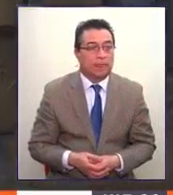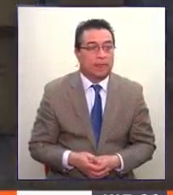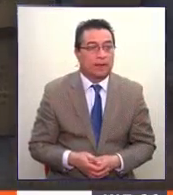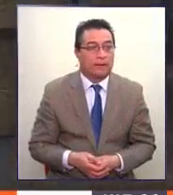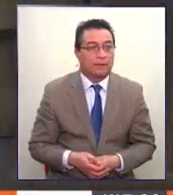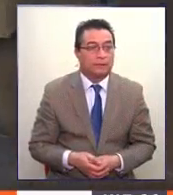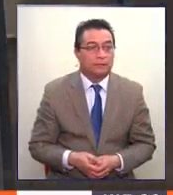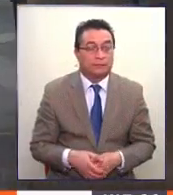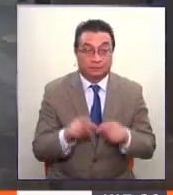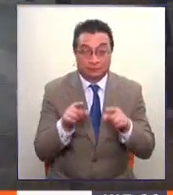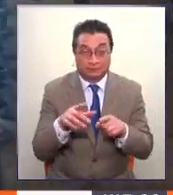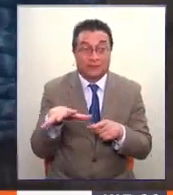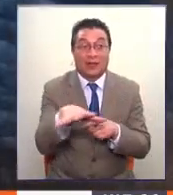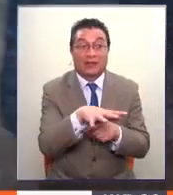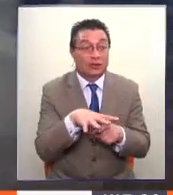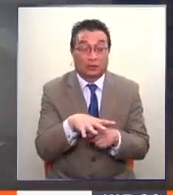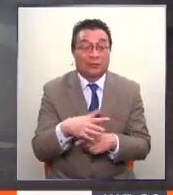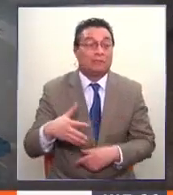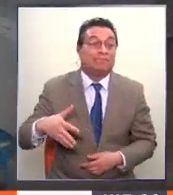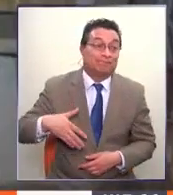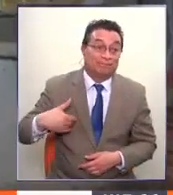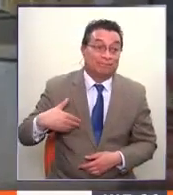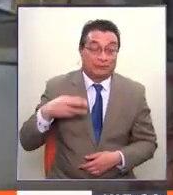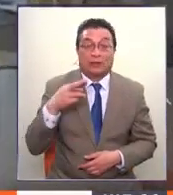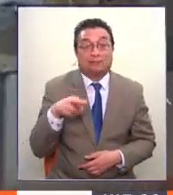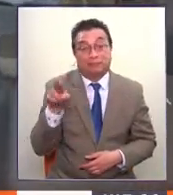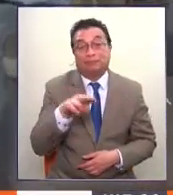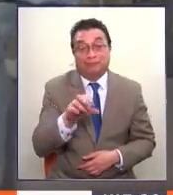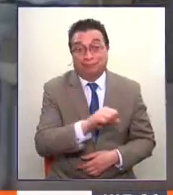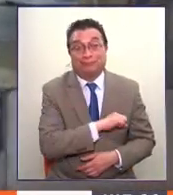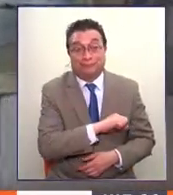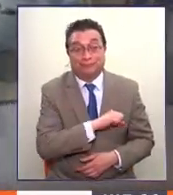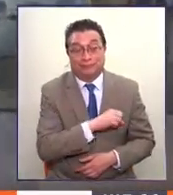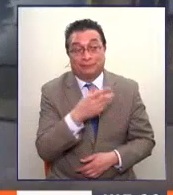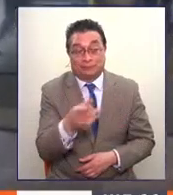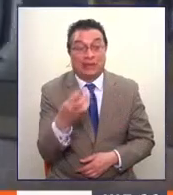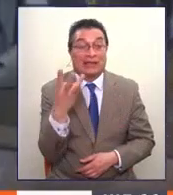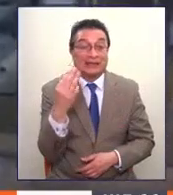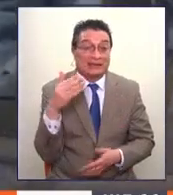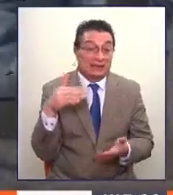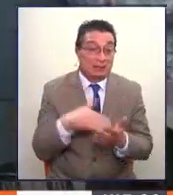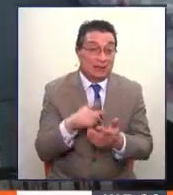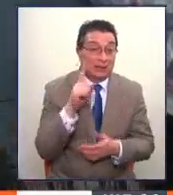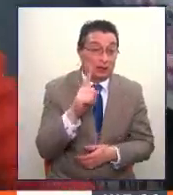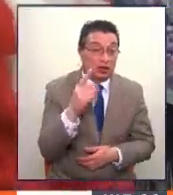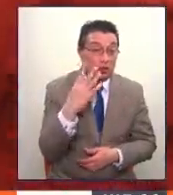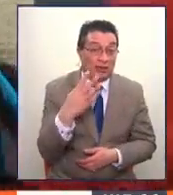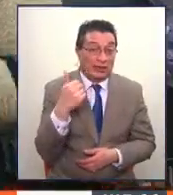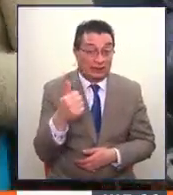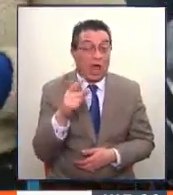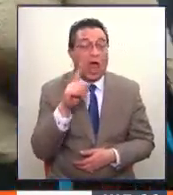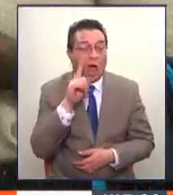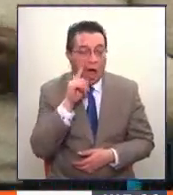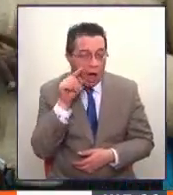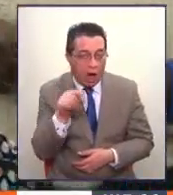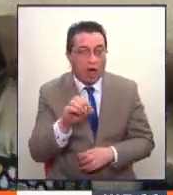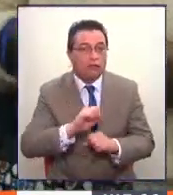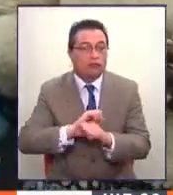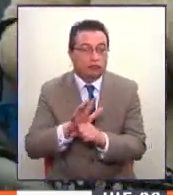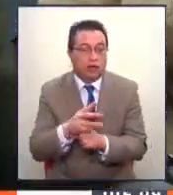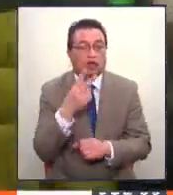esta es una situación tan lamentable como repetida para santiago que cuenta con 13 mil 146 casos positivos de coronavirus y